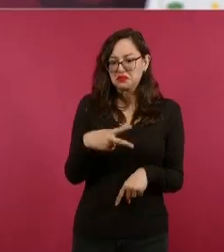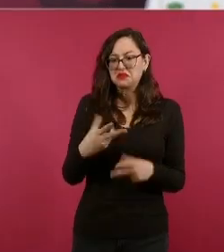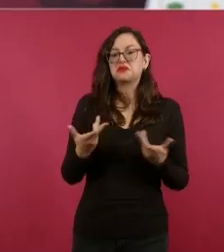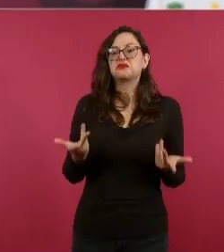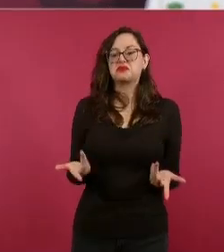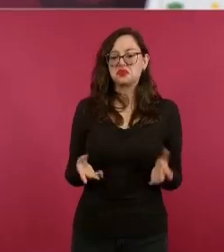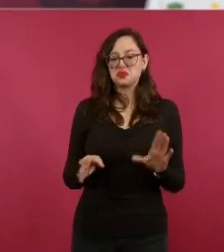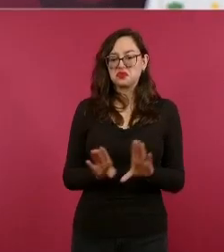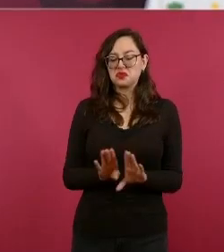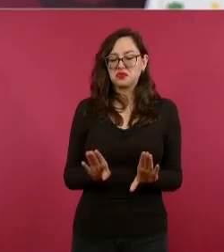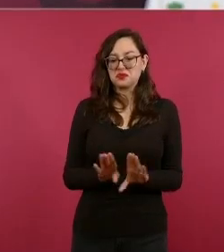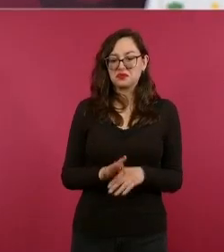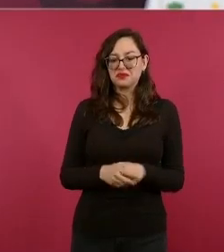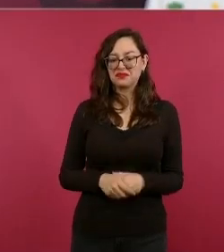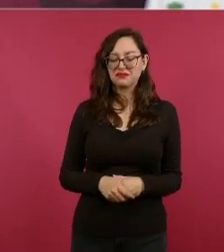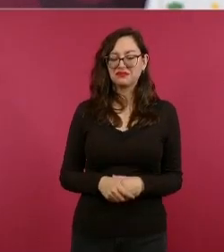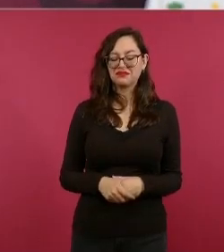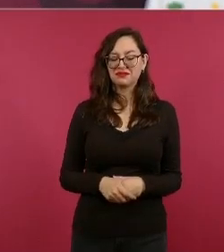encontraron oportunidades de trabajo,